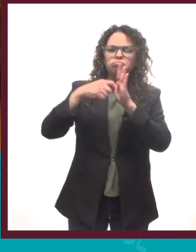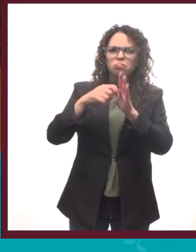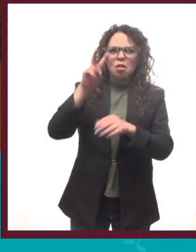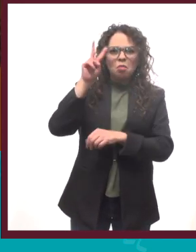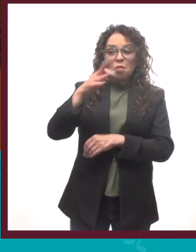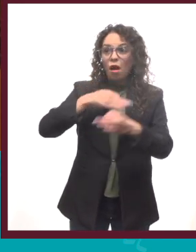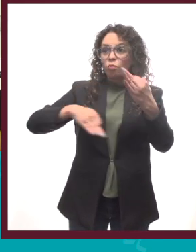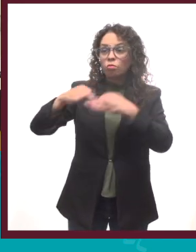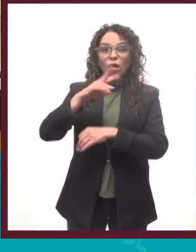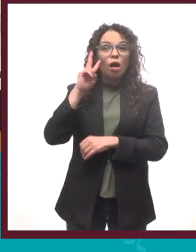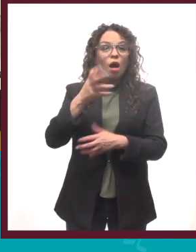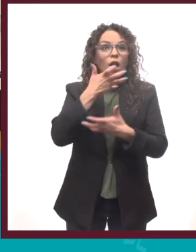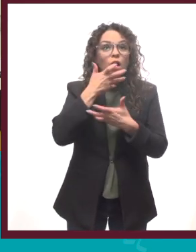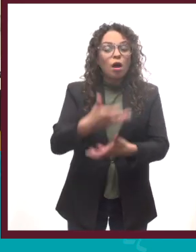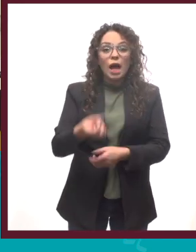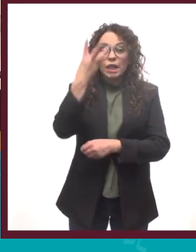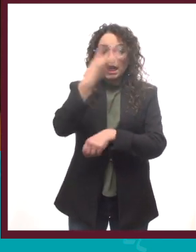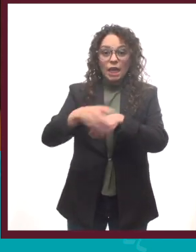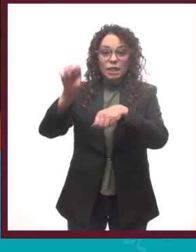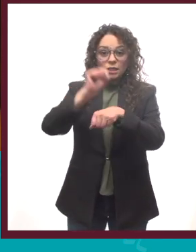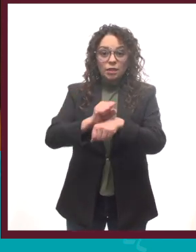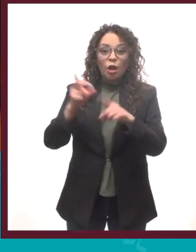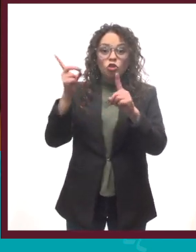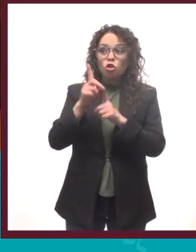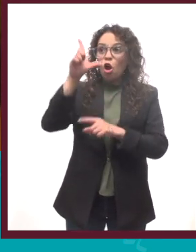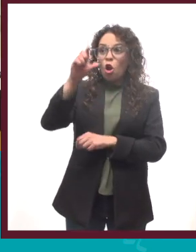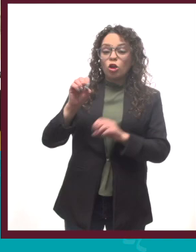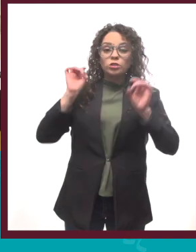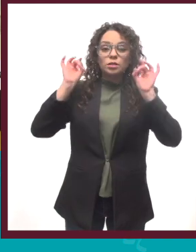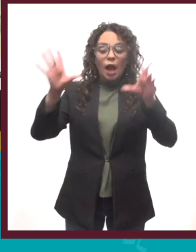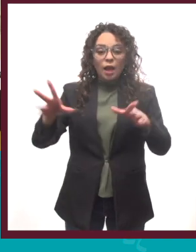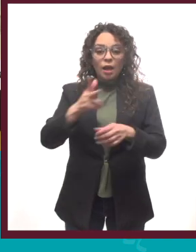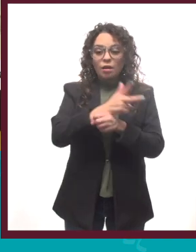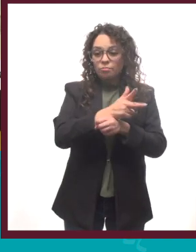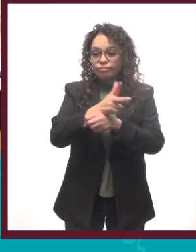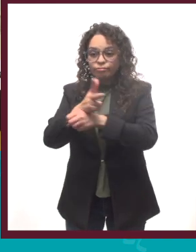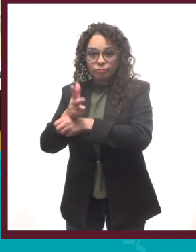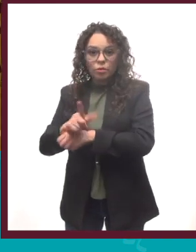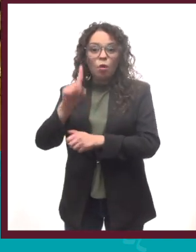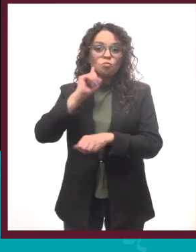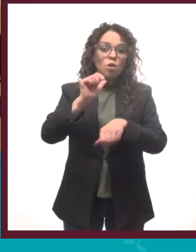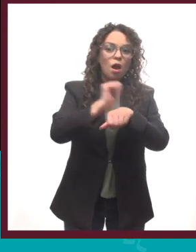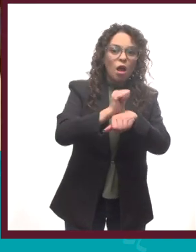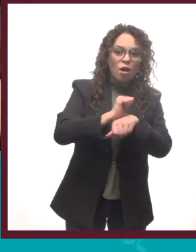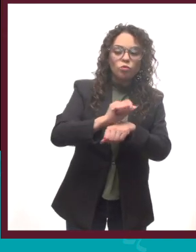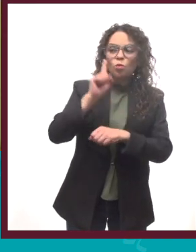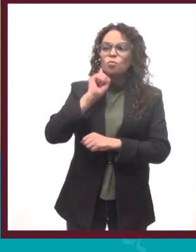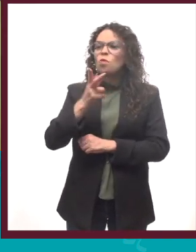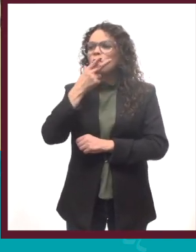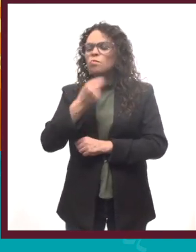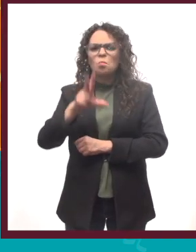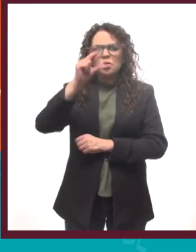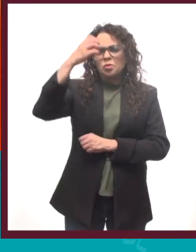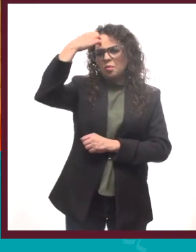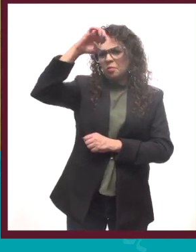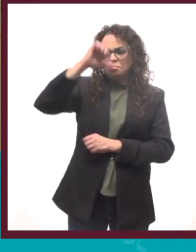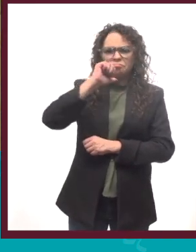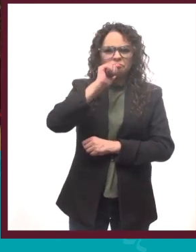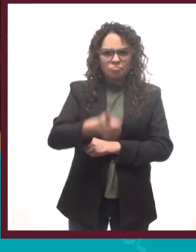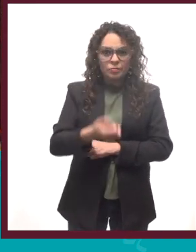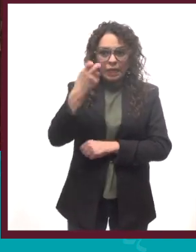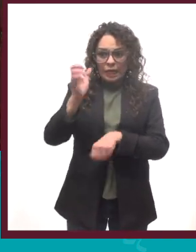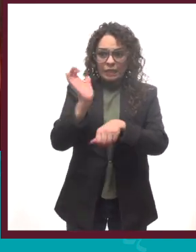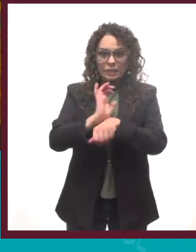producción audiovisual por sorpresa. Filmada en 3 semanas en el centro de Los Ángeles y usando actores y actrices sin una formación